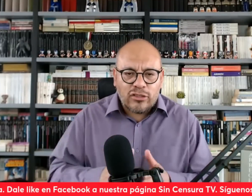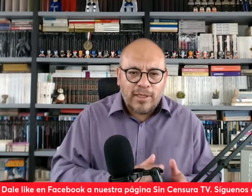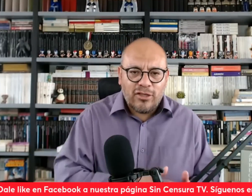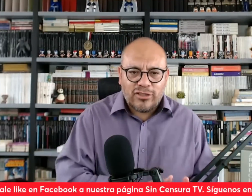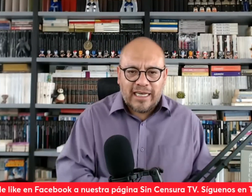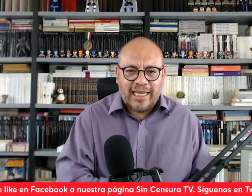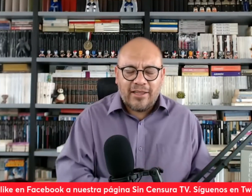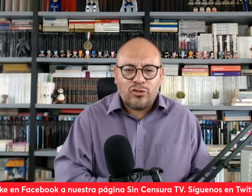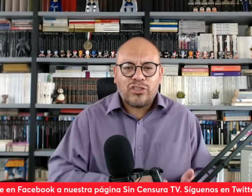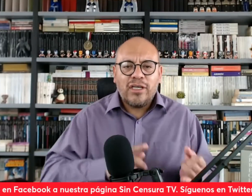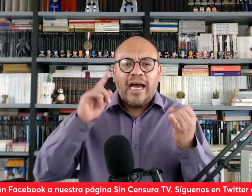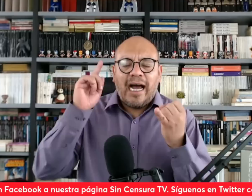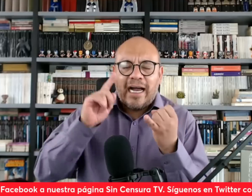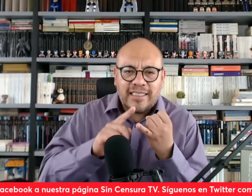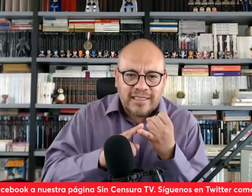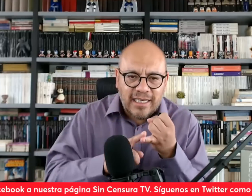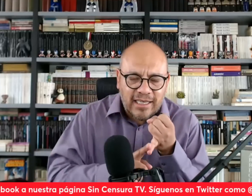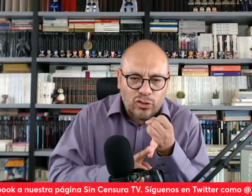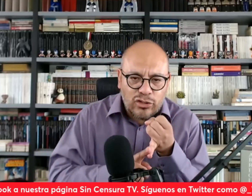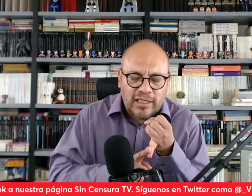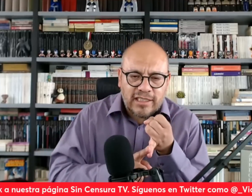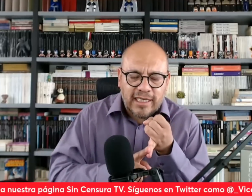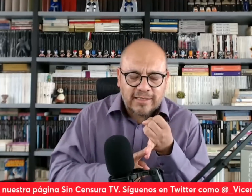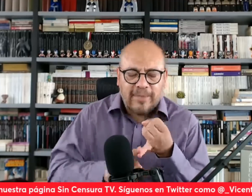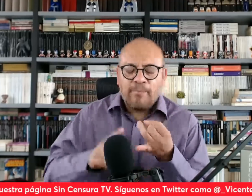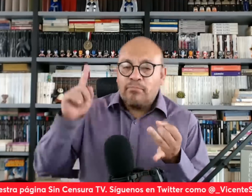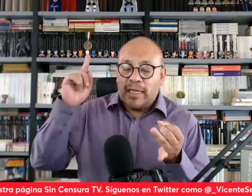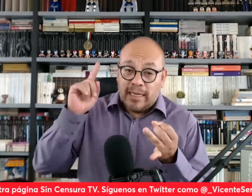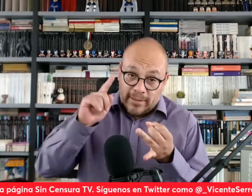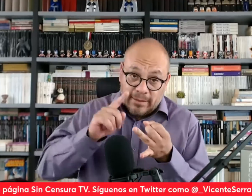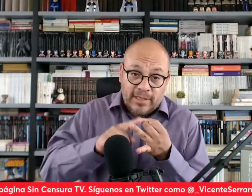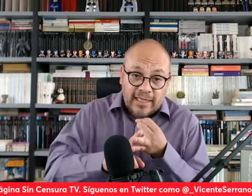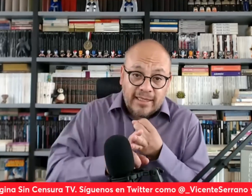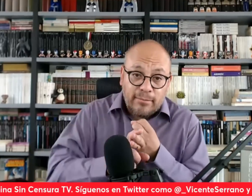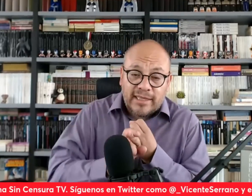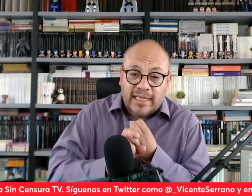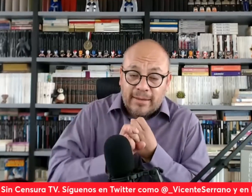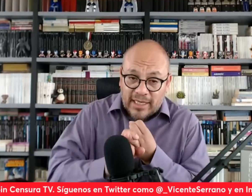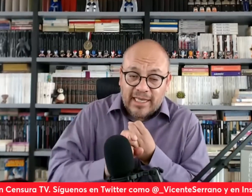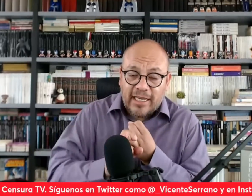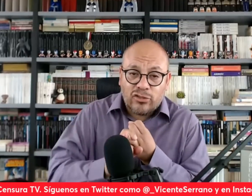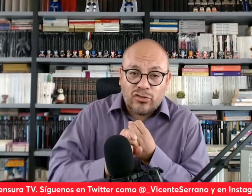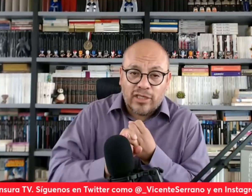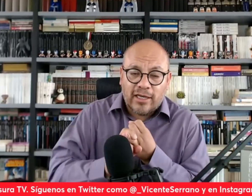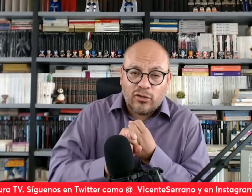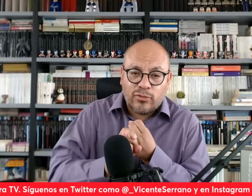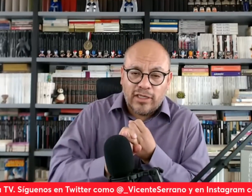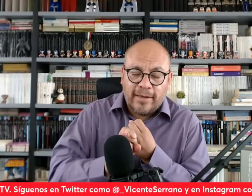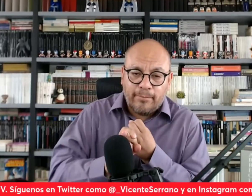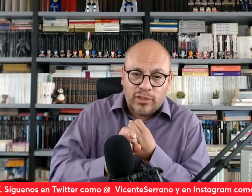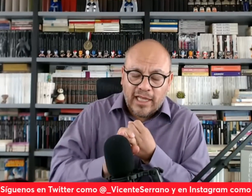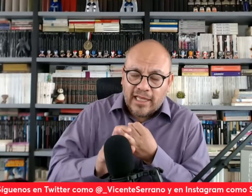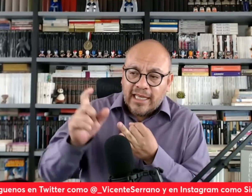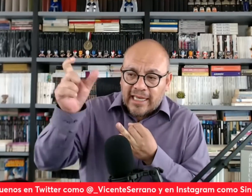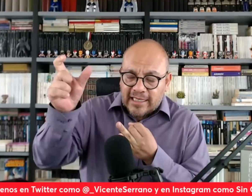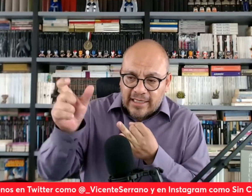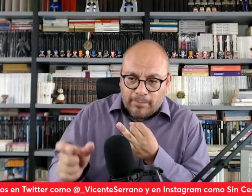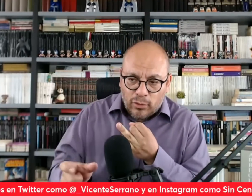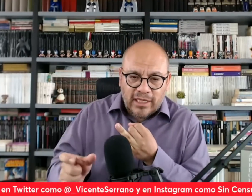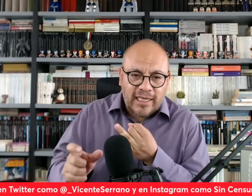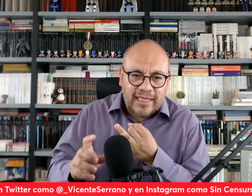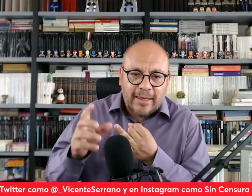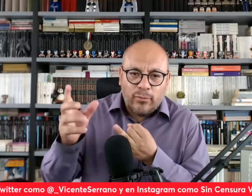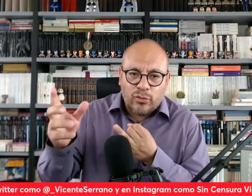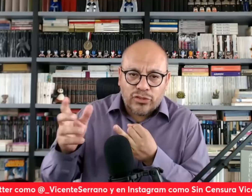son esos medios aliados? Aristegui Noticias, evidentemente Mexicanos contra la Corrupción y la Impunidad, que es